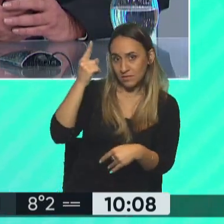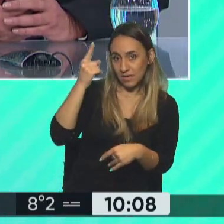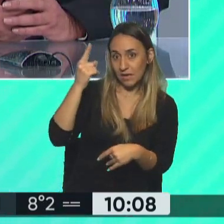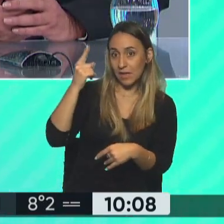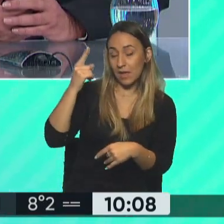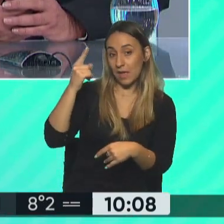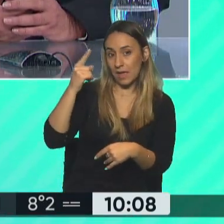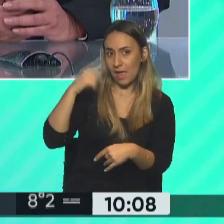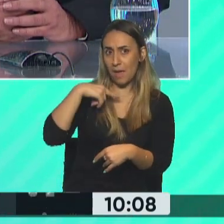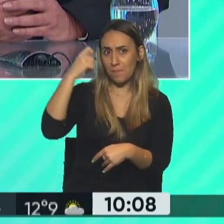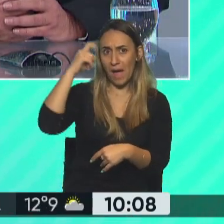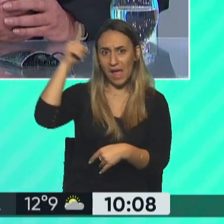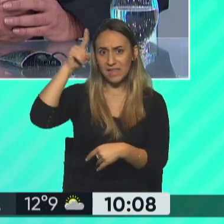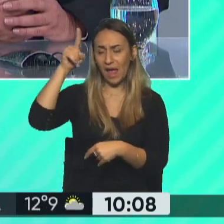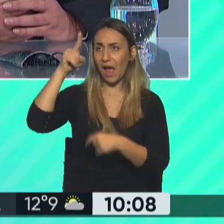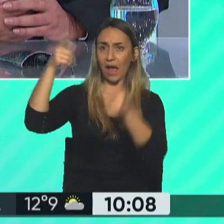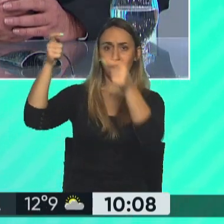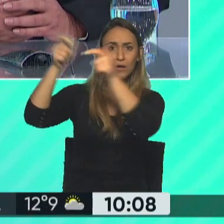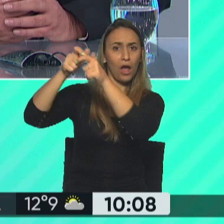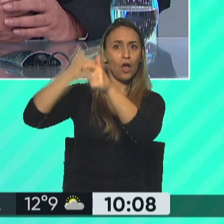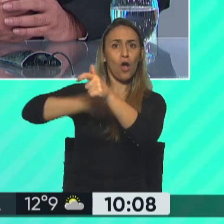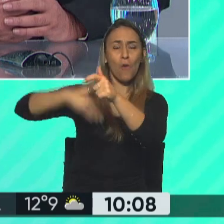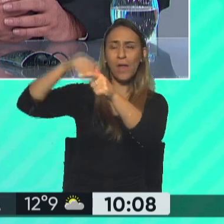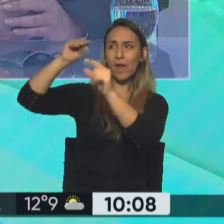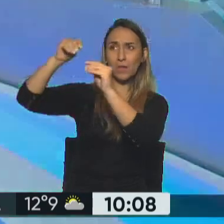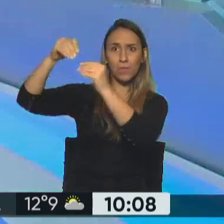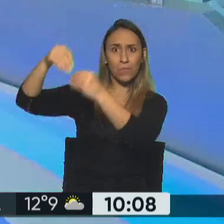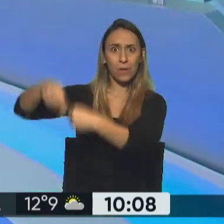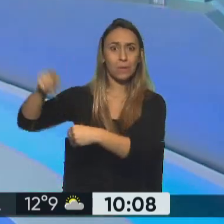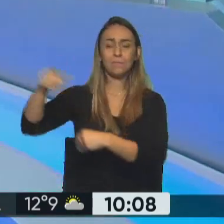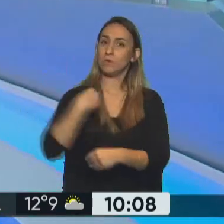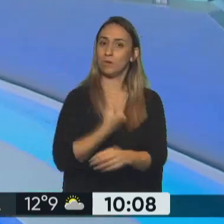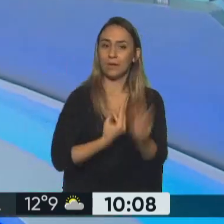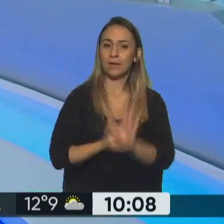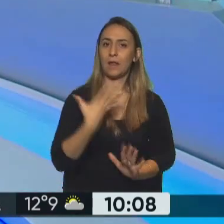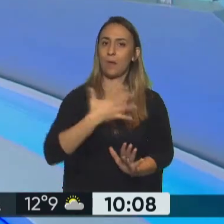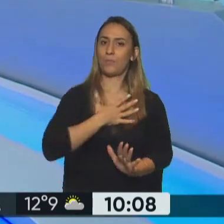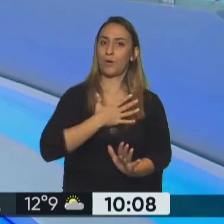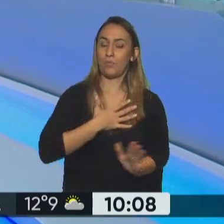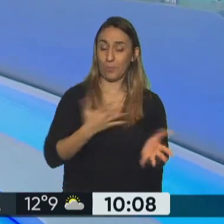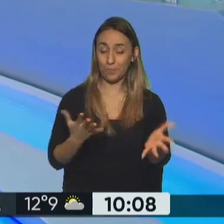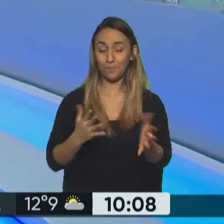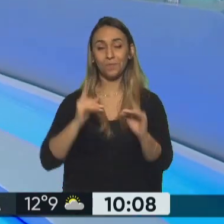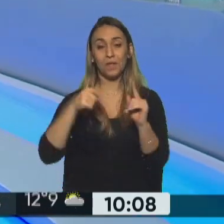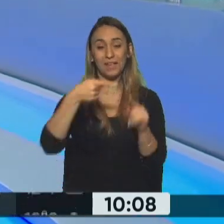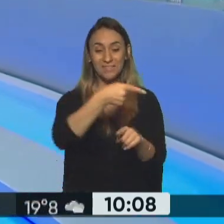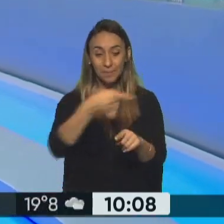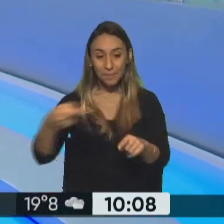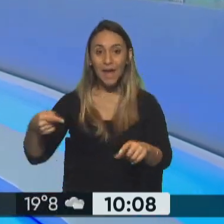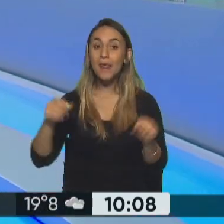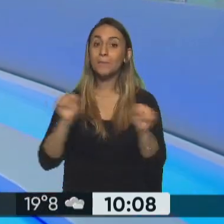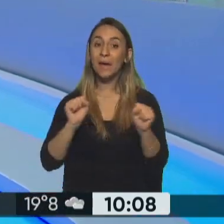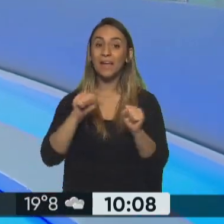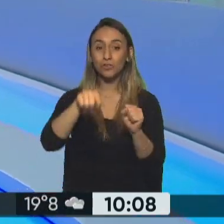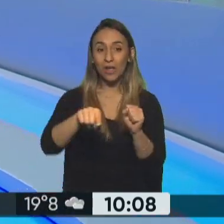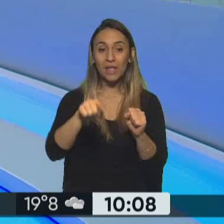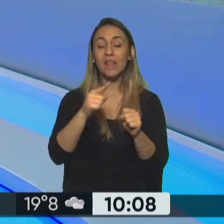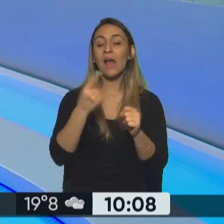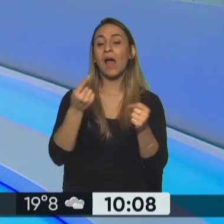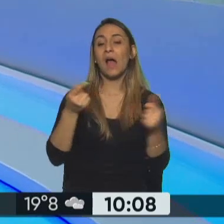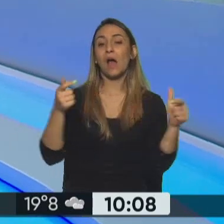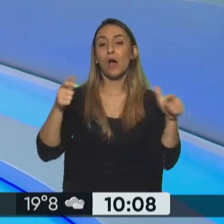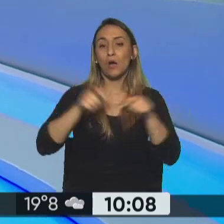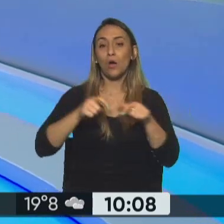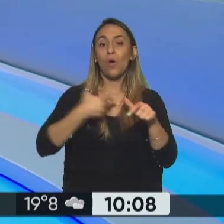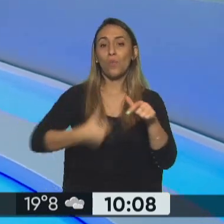aquí. Y una sucesión de hechos, ¿no? La llamada Semana de Mayo que termina con la primera Junta de Gobierno. Exacto, sí, empiezan